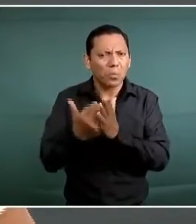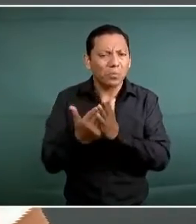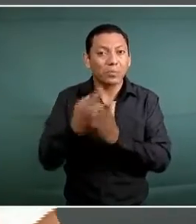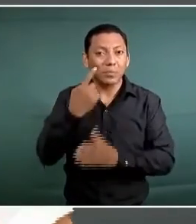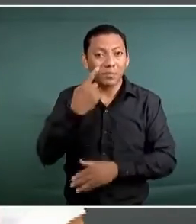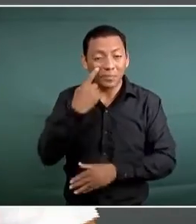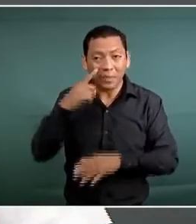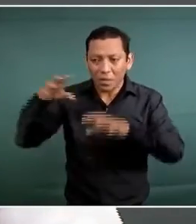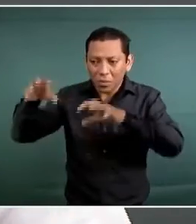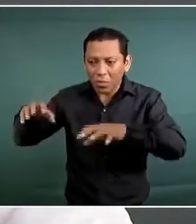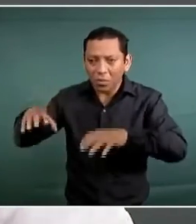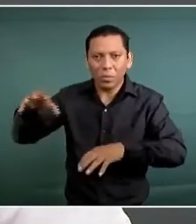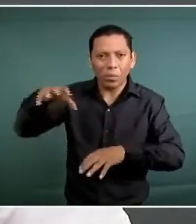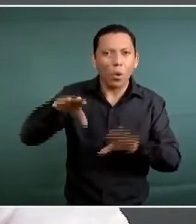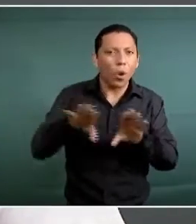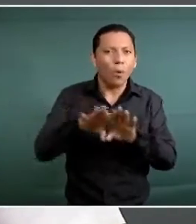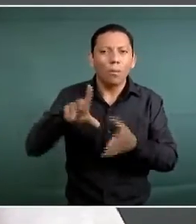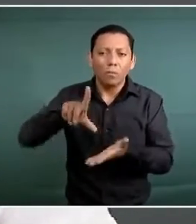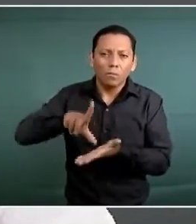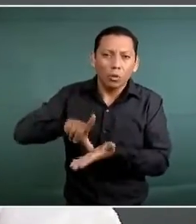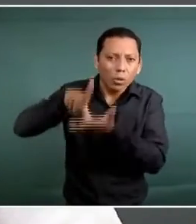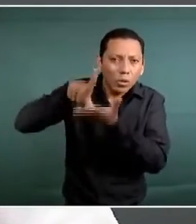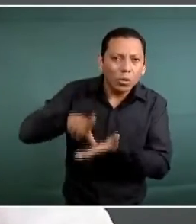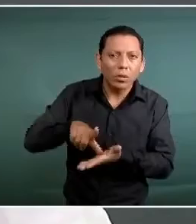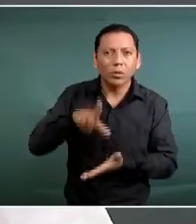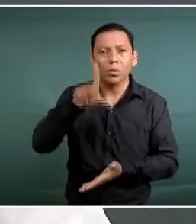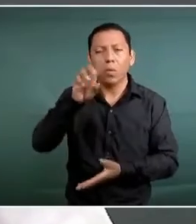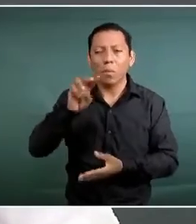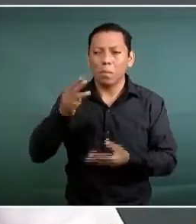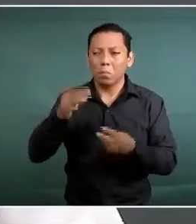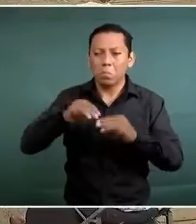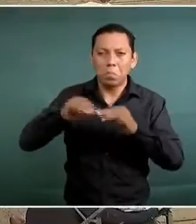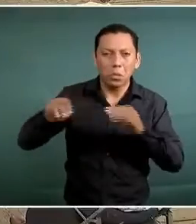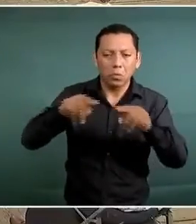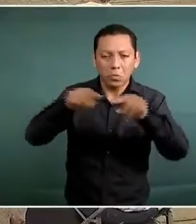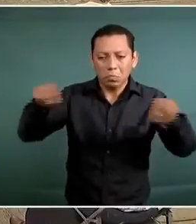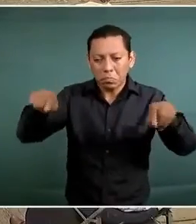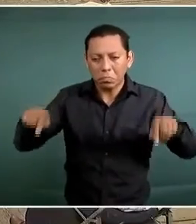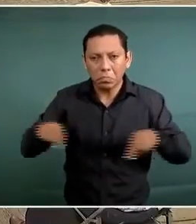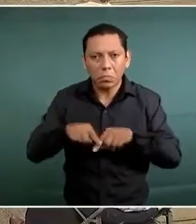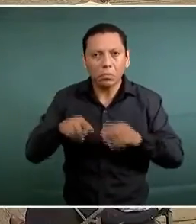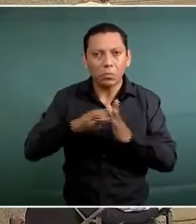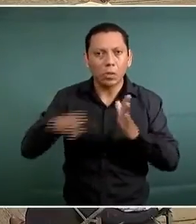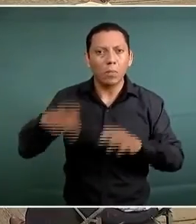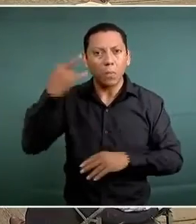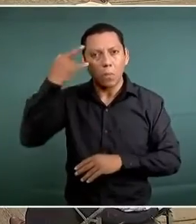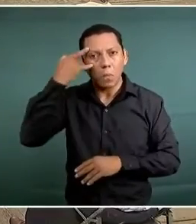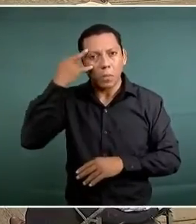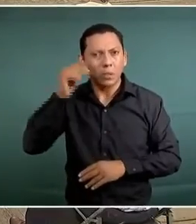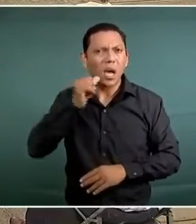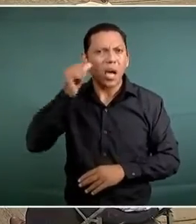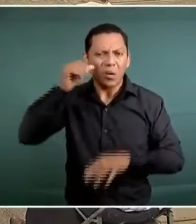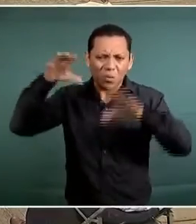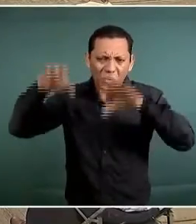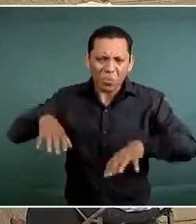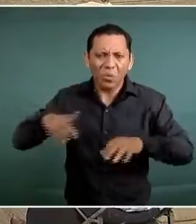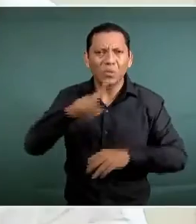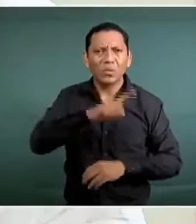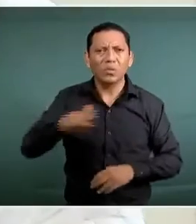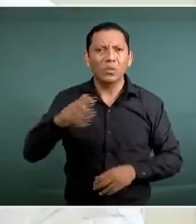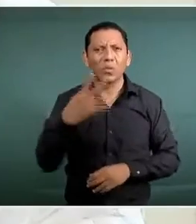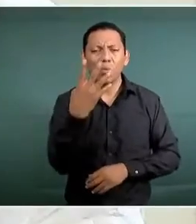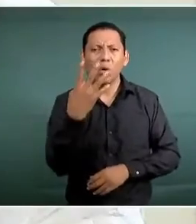precipitación pluvial se mide por litros en un metro cuadrado. Para el caso de Campeche, ayer llovieron 104